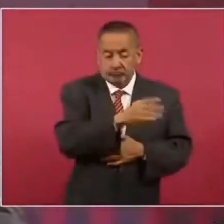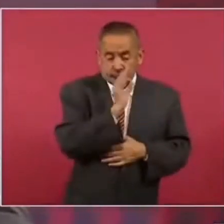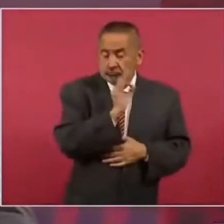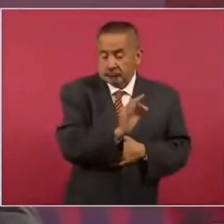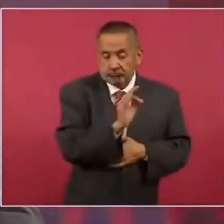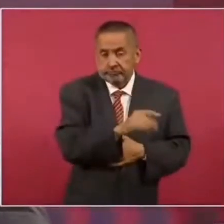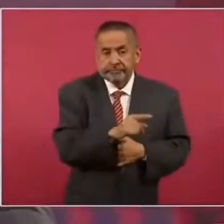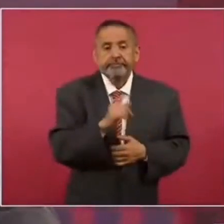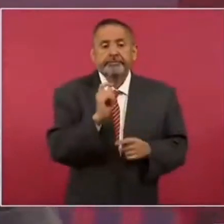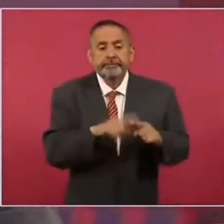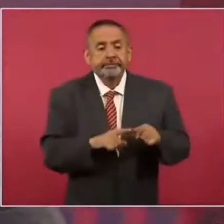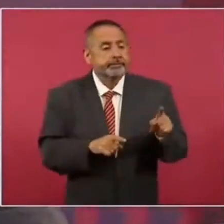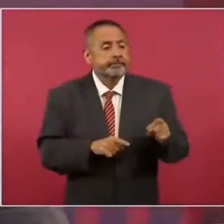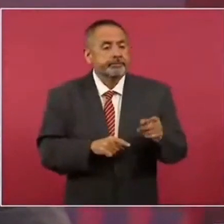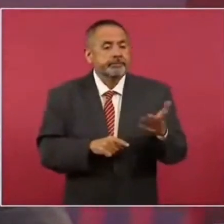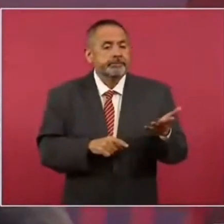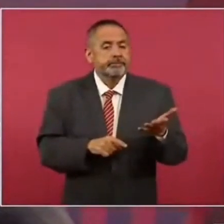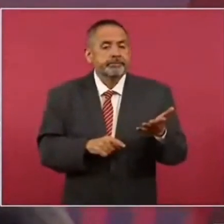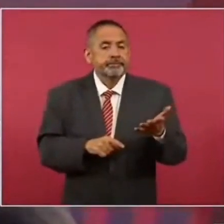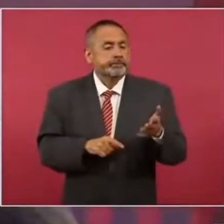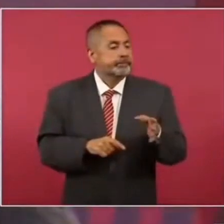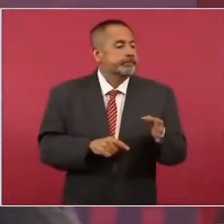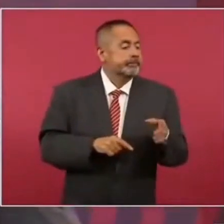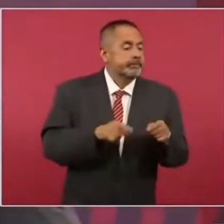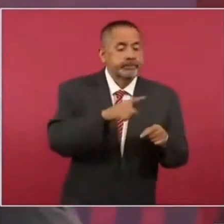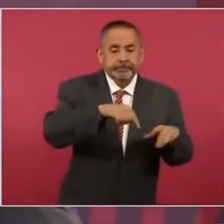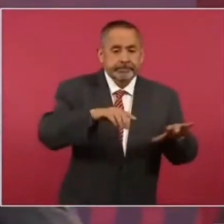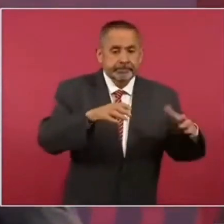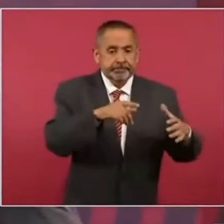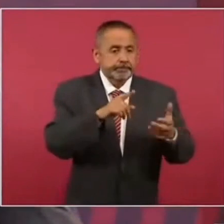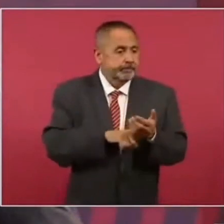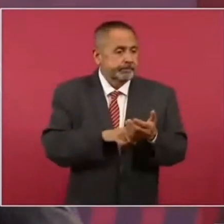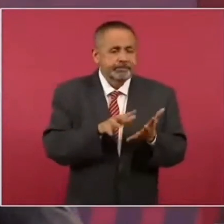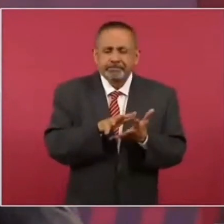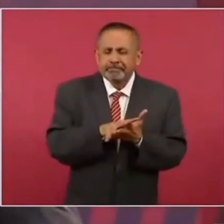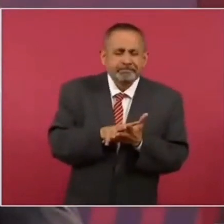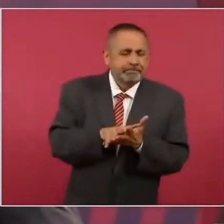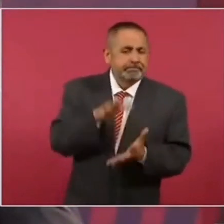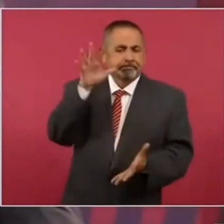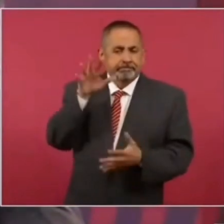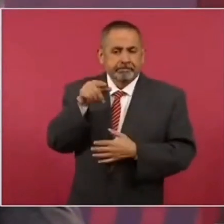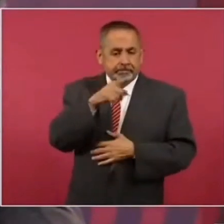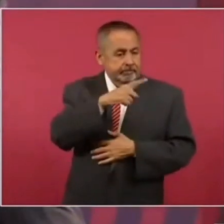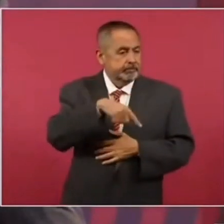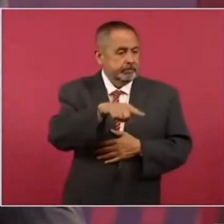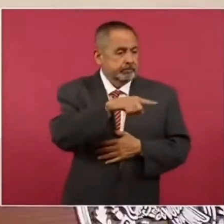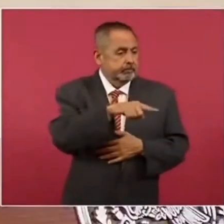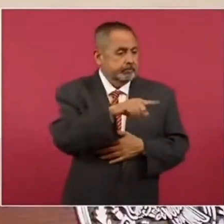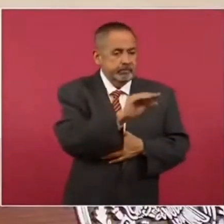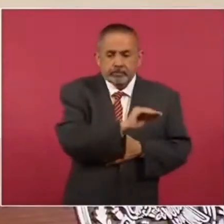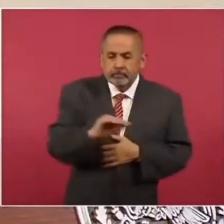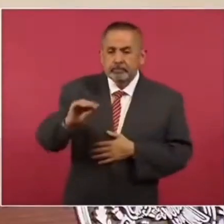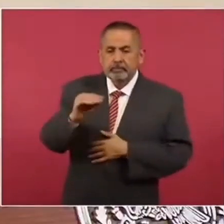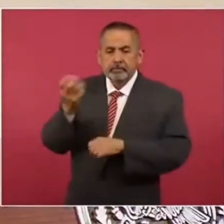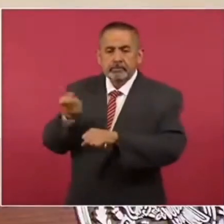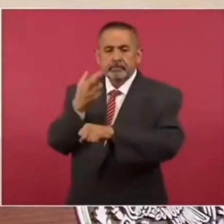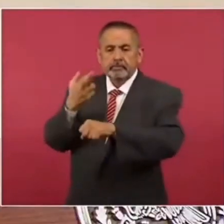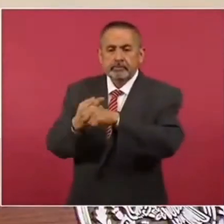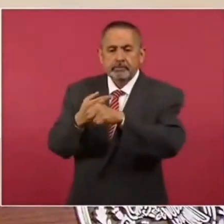Valleres, que de ahí salieron casi todos los secretarios de